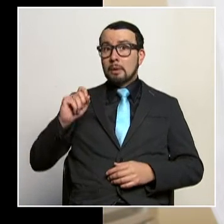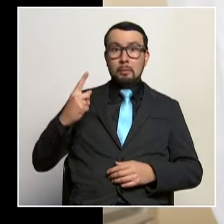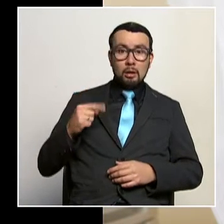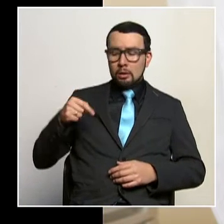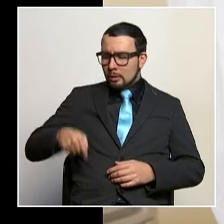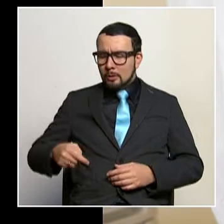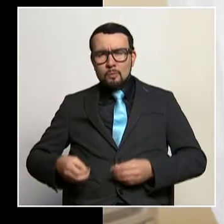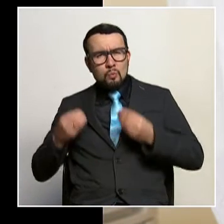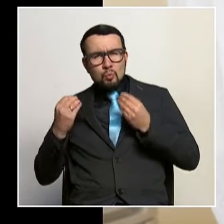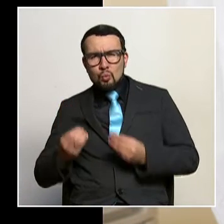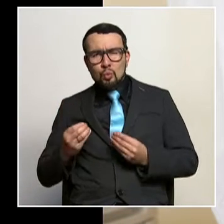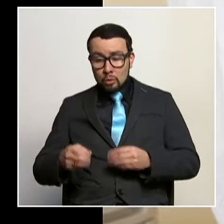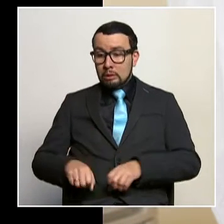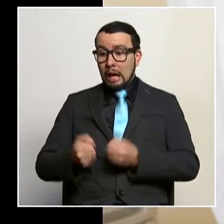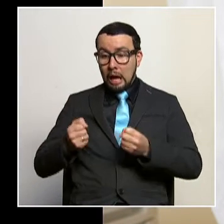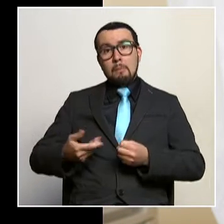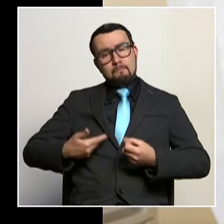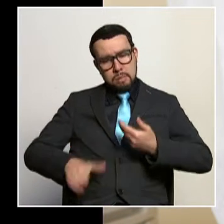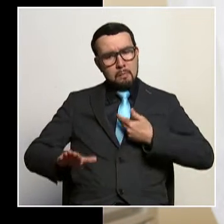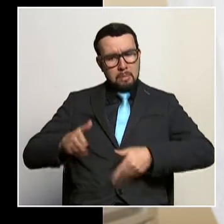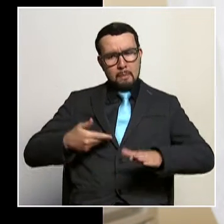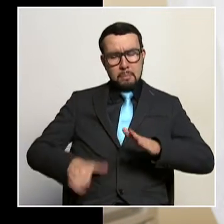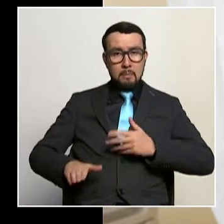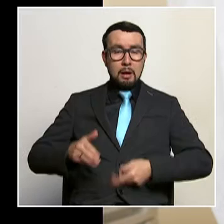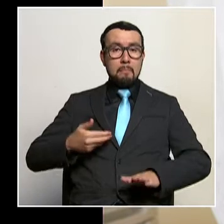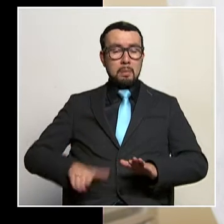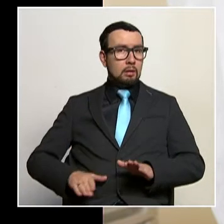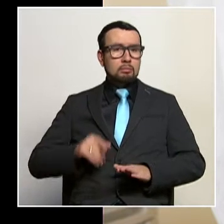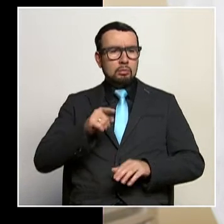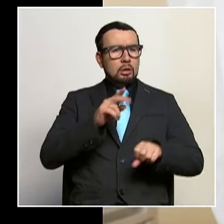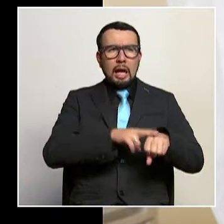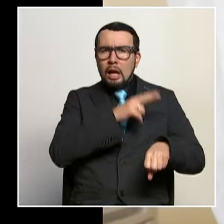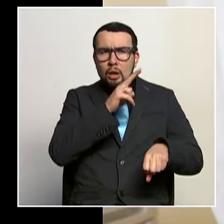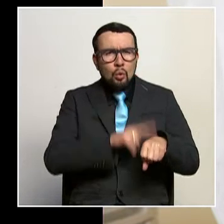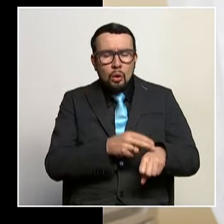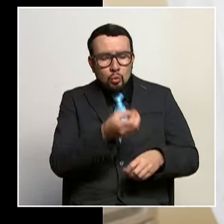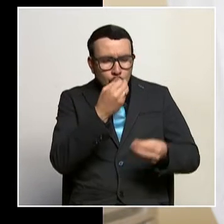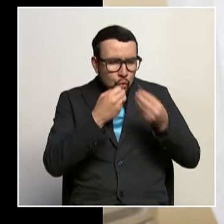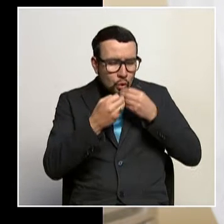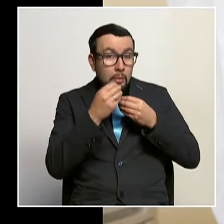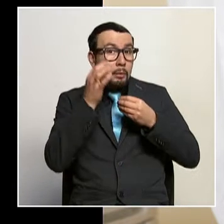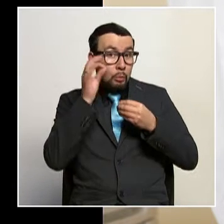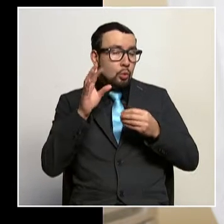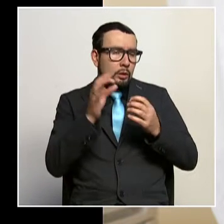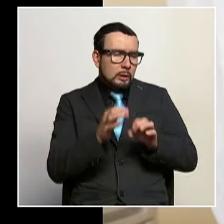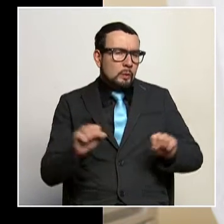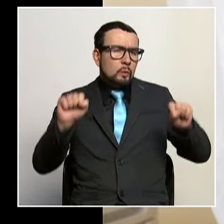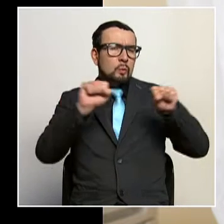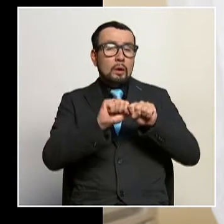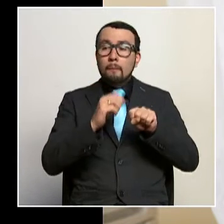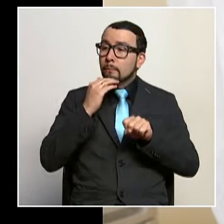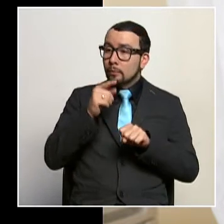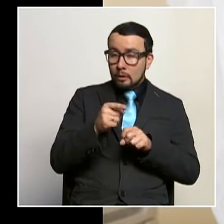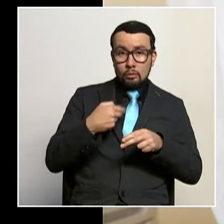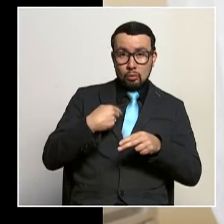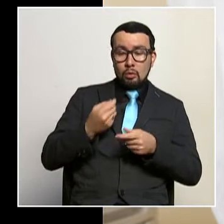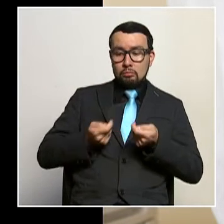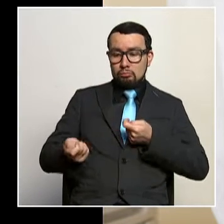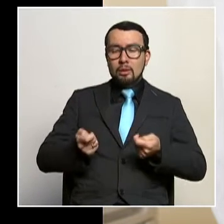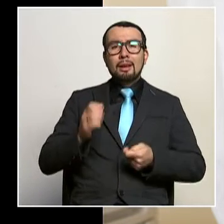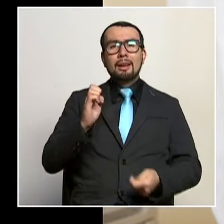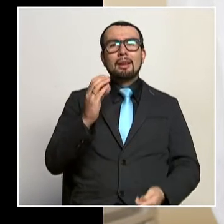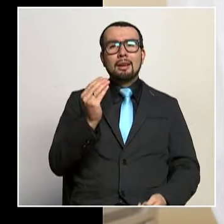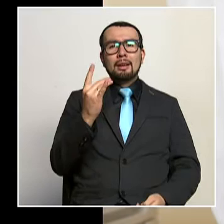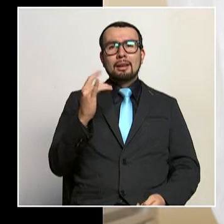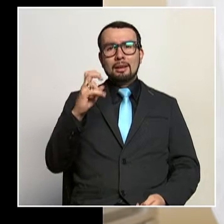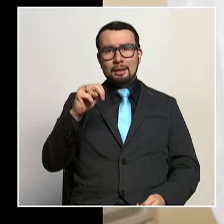que puedan considerarse dañinas con el antibiótico más natural posible. En mi caso personal hablo de la equinácea y hablo de la